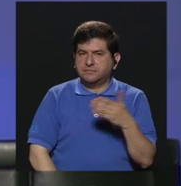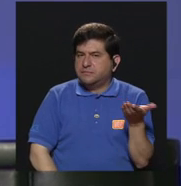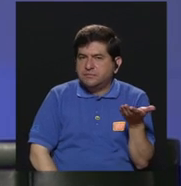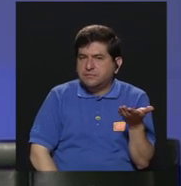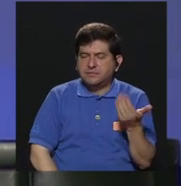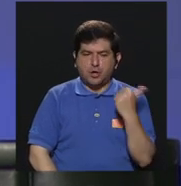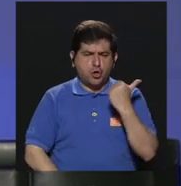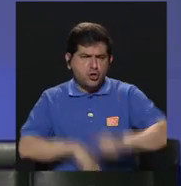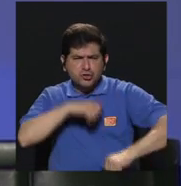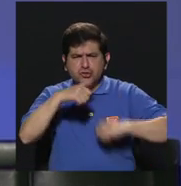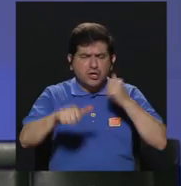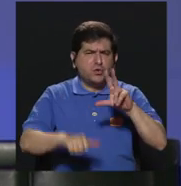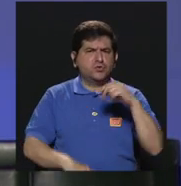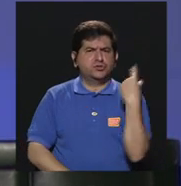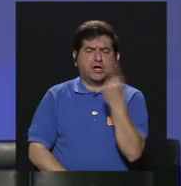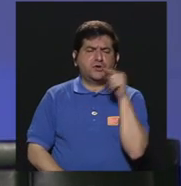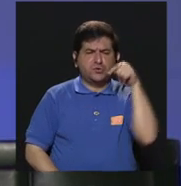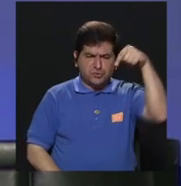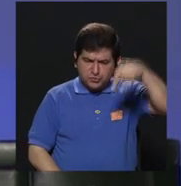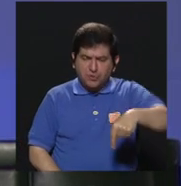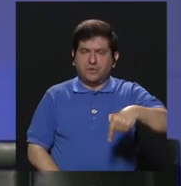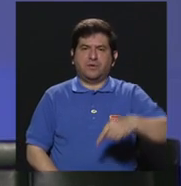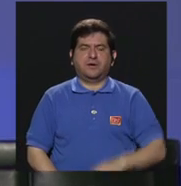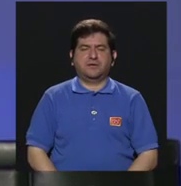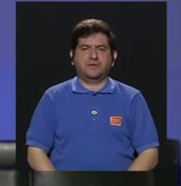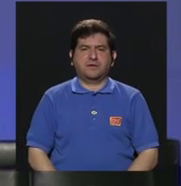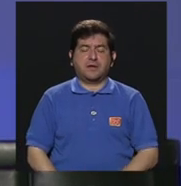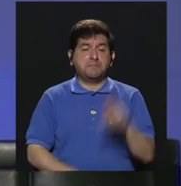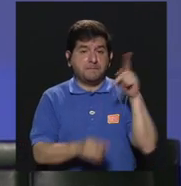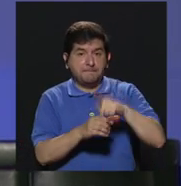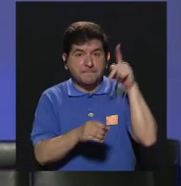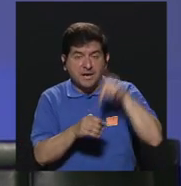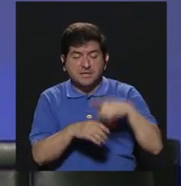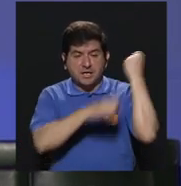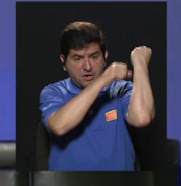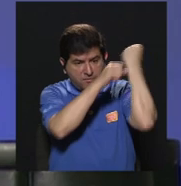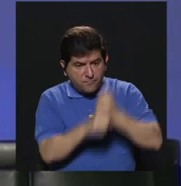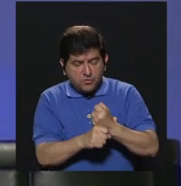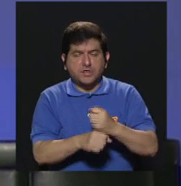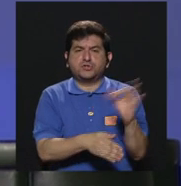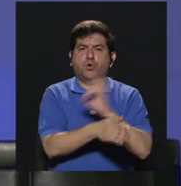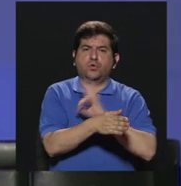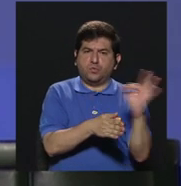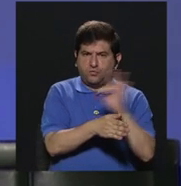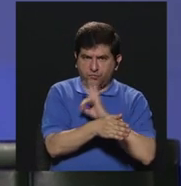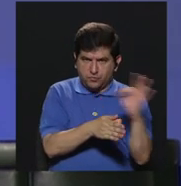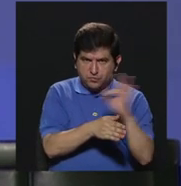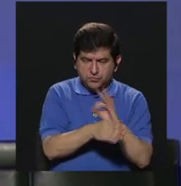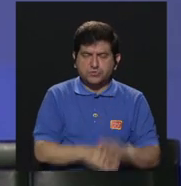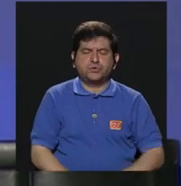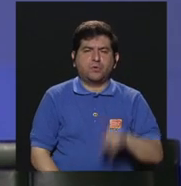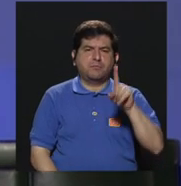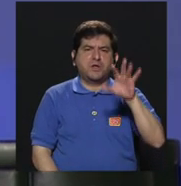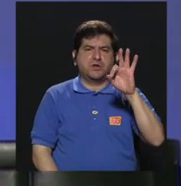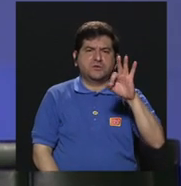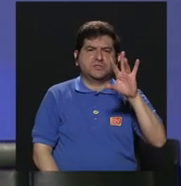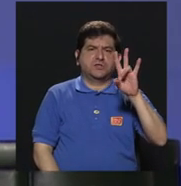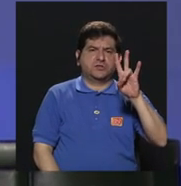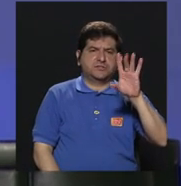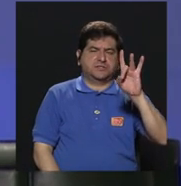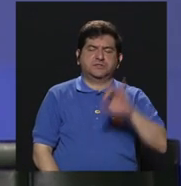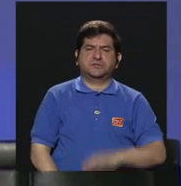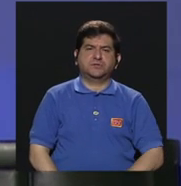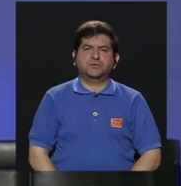de luchar más allá de sus muros y participar en la fundación y funcionamiento en